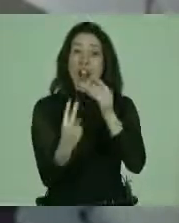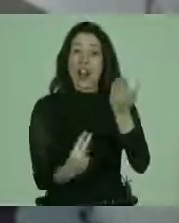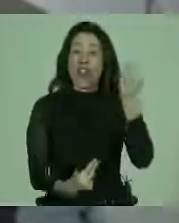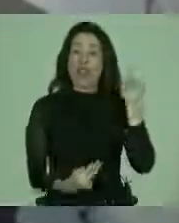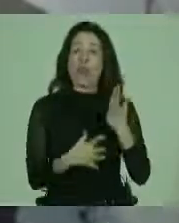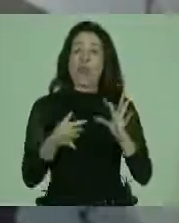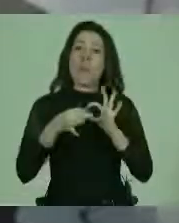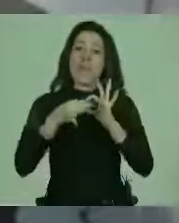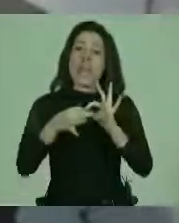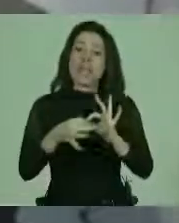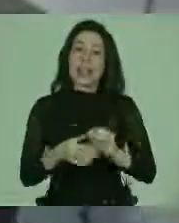Muchísimas gracias